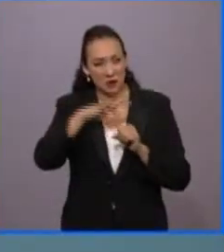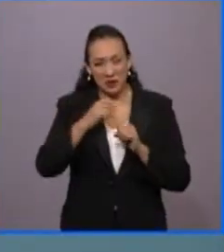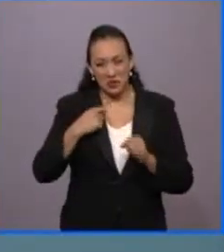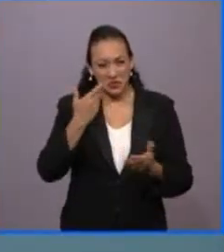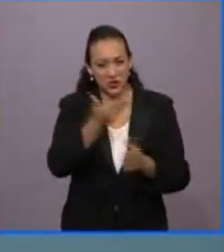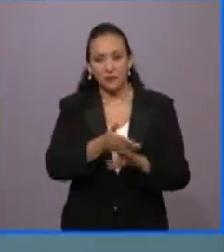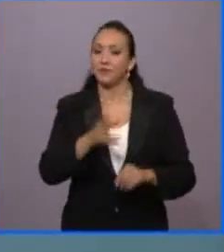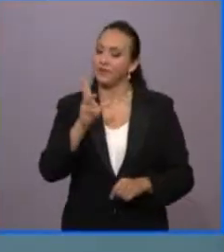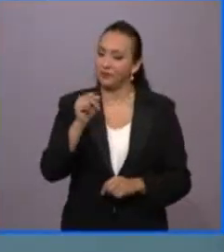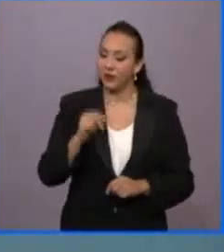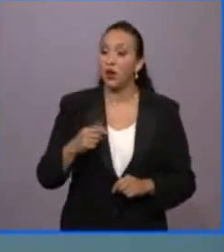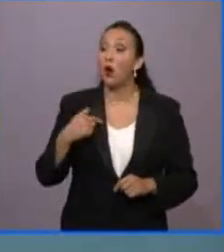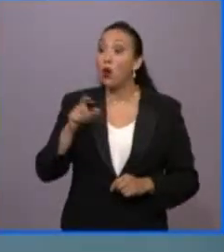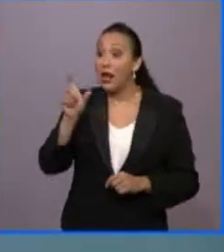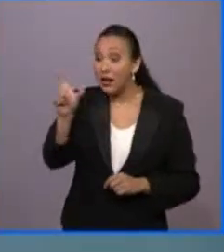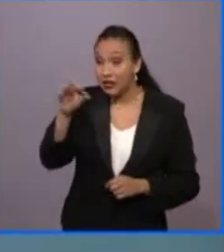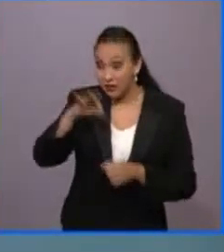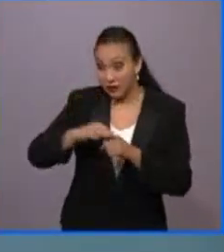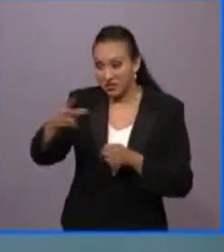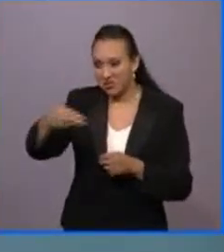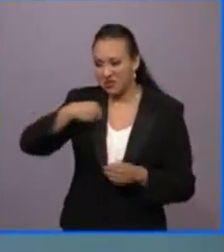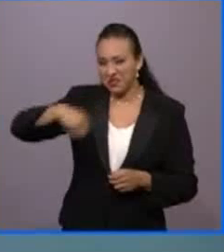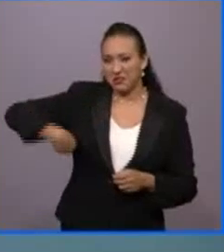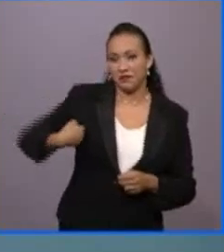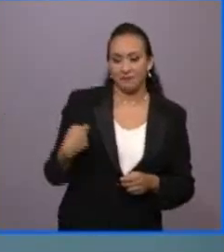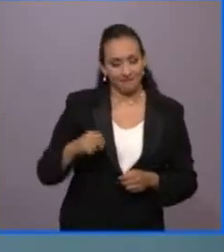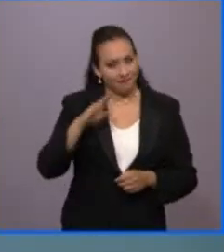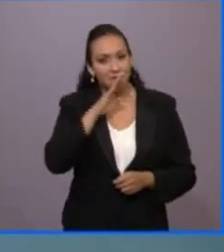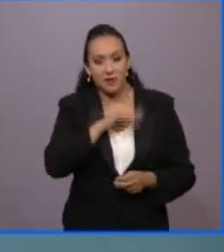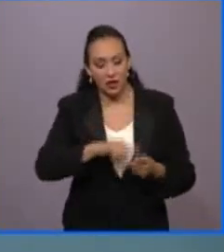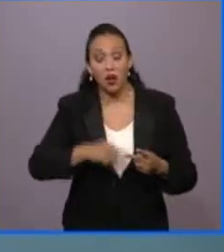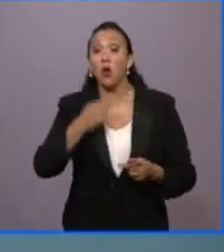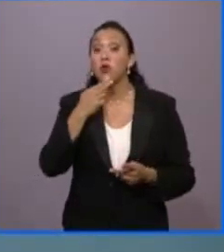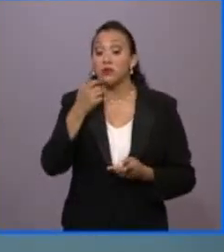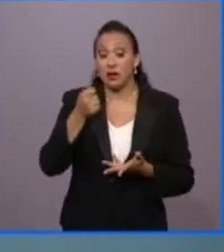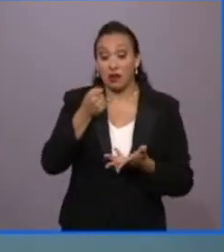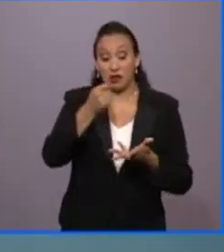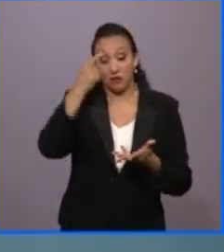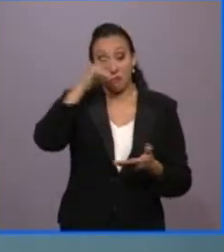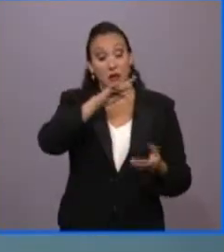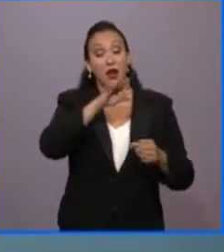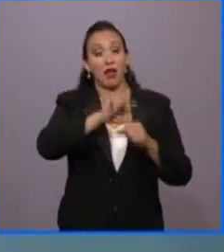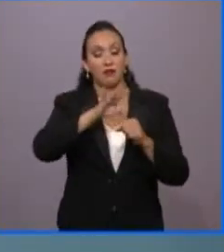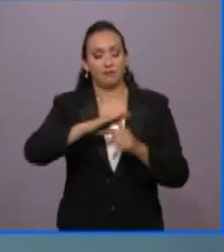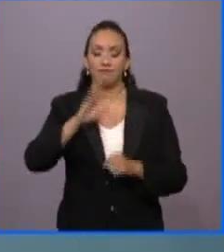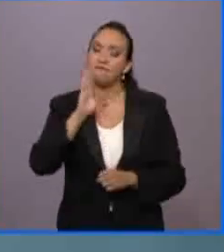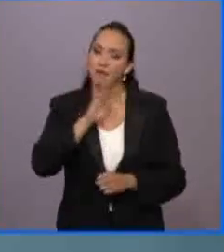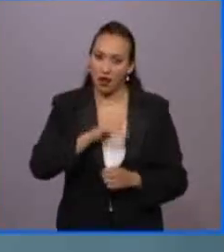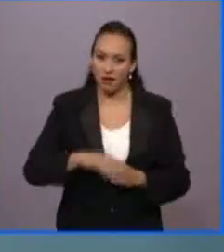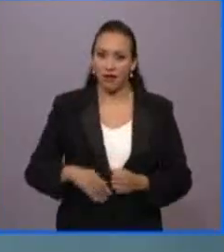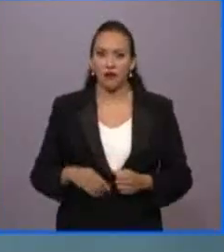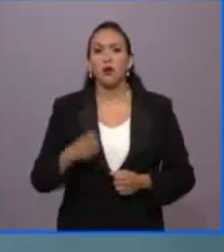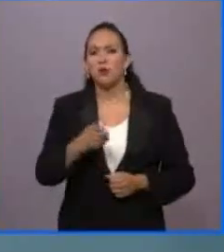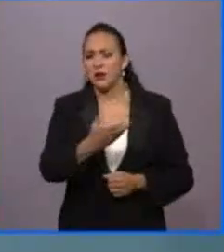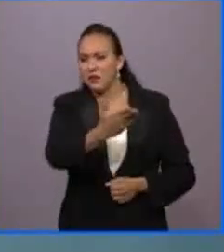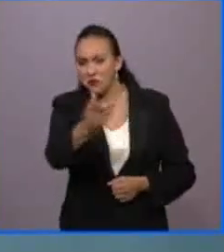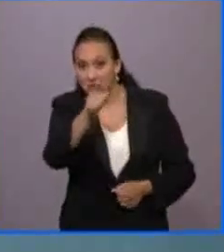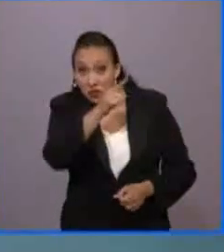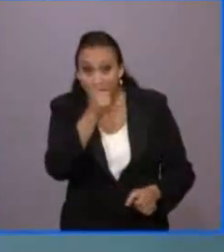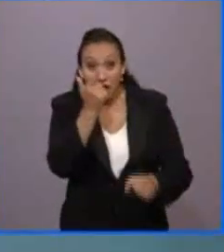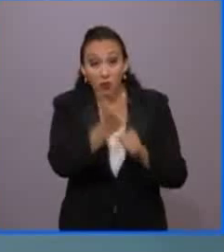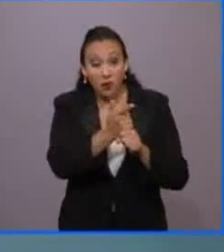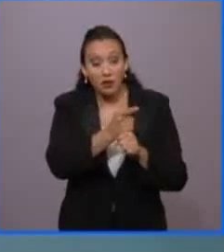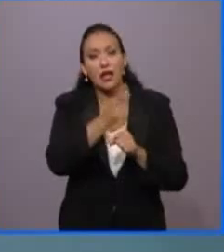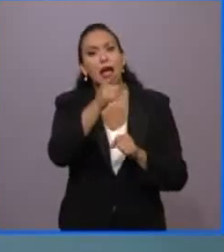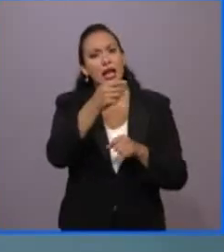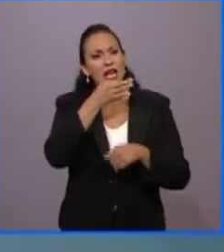candidata, retener la credencial del elector o utilizar recursos públicos con fines electorales. Hizo un llamado a denunciar estos